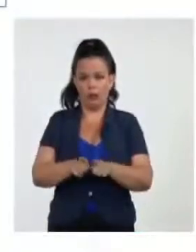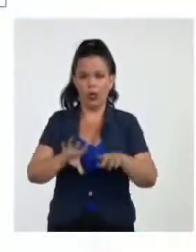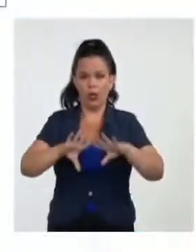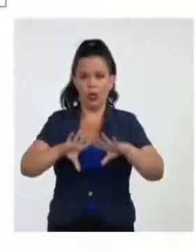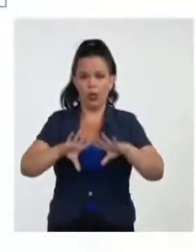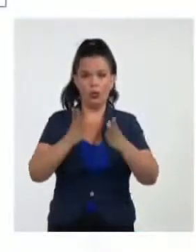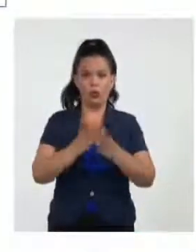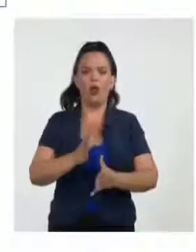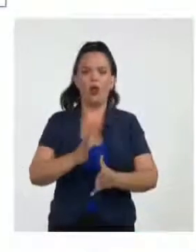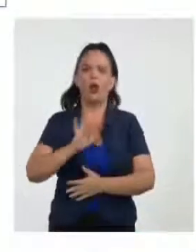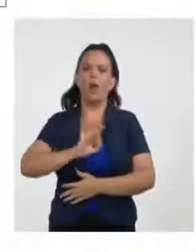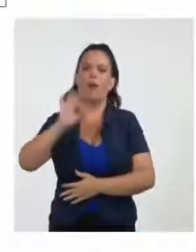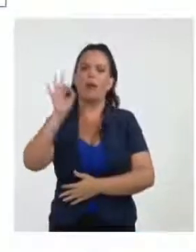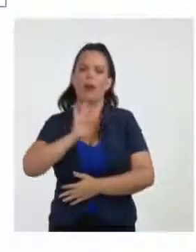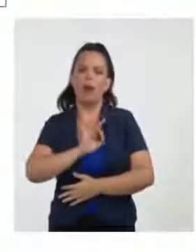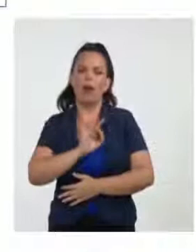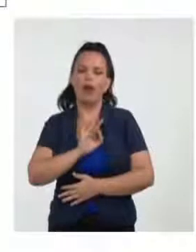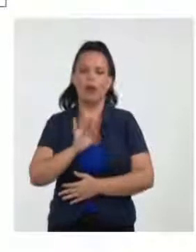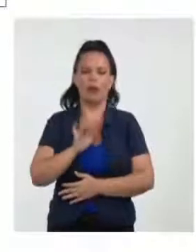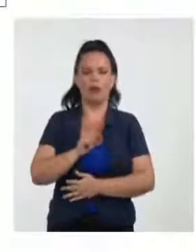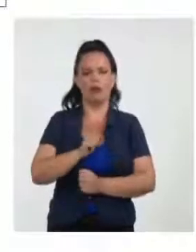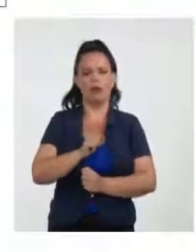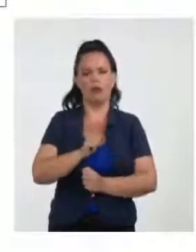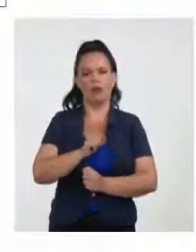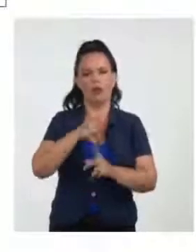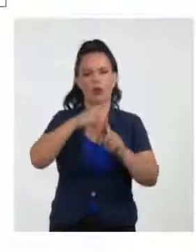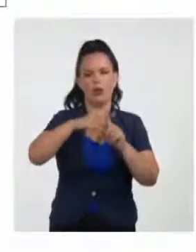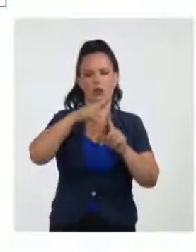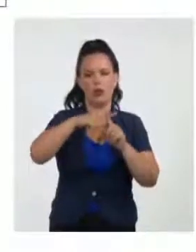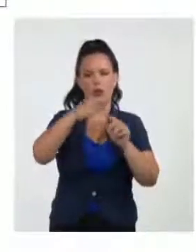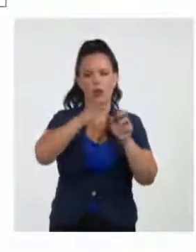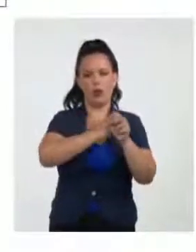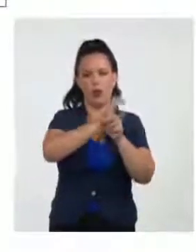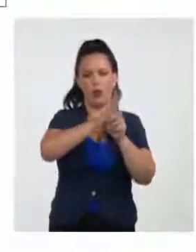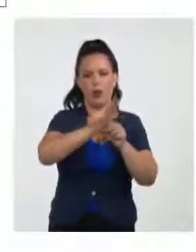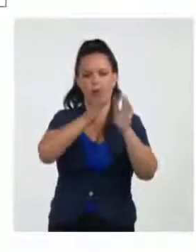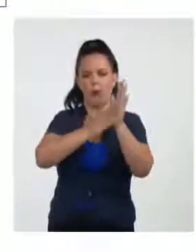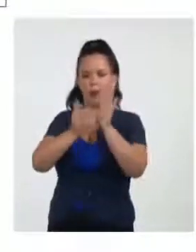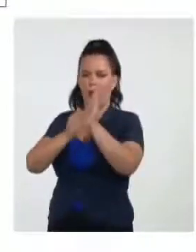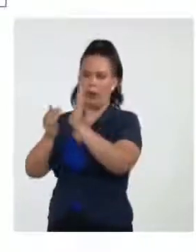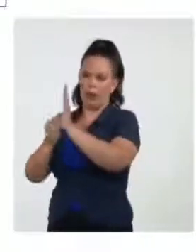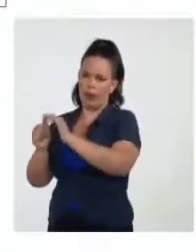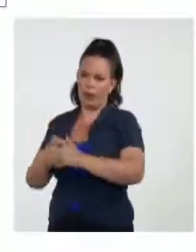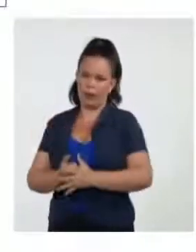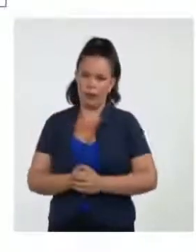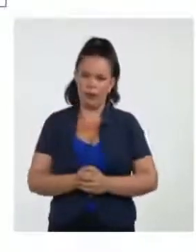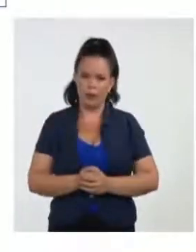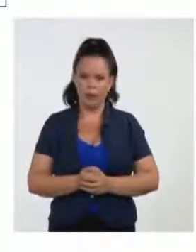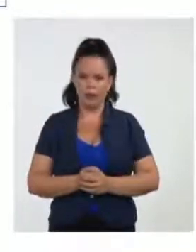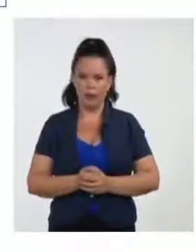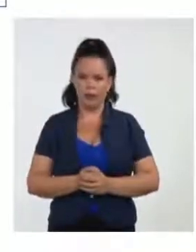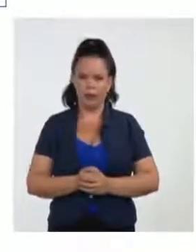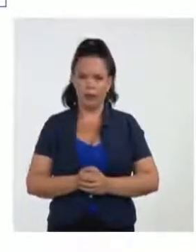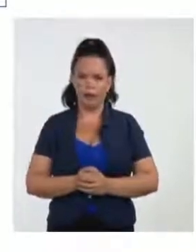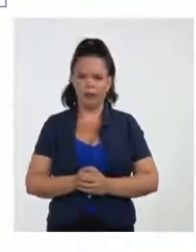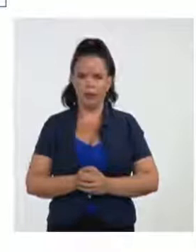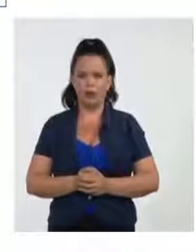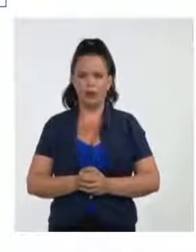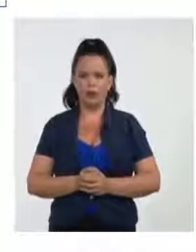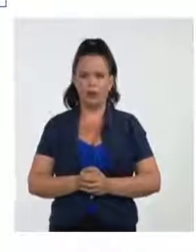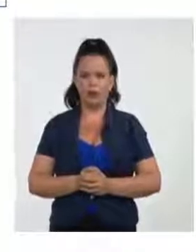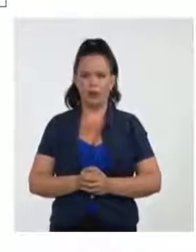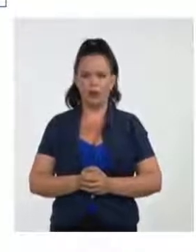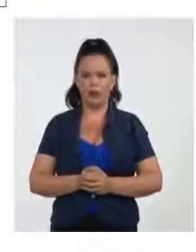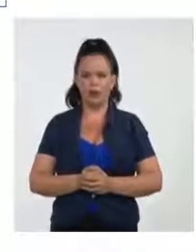casos por meses, que creo que es un poco lo que vimos en la parte inicial.